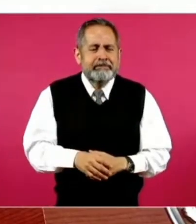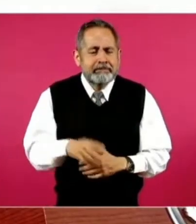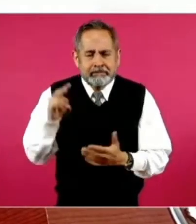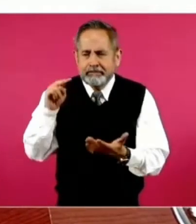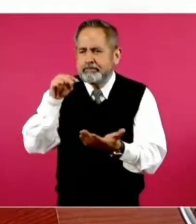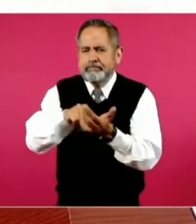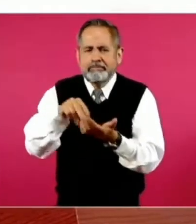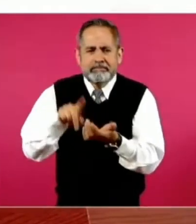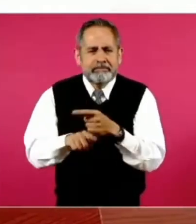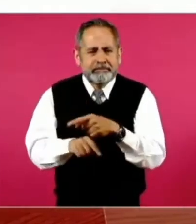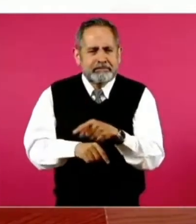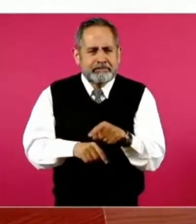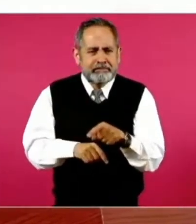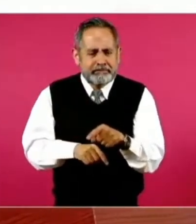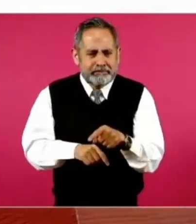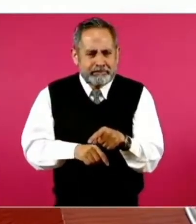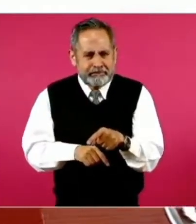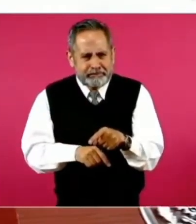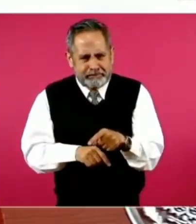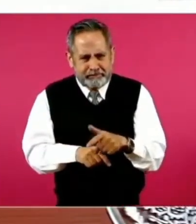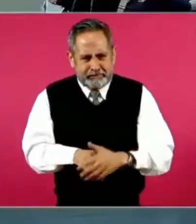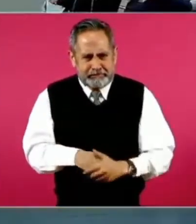a